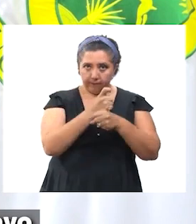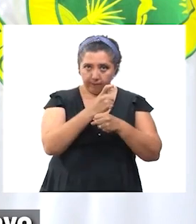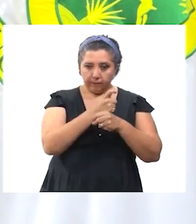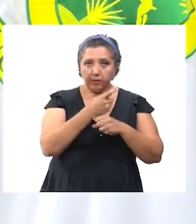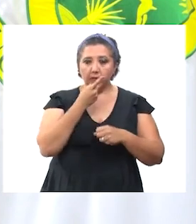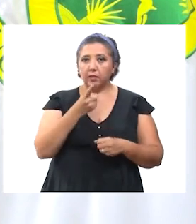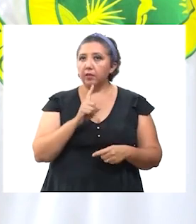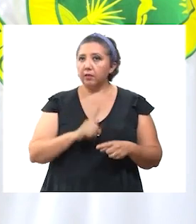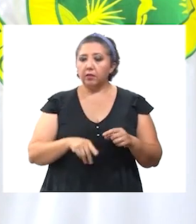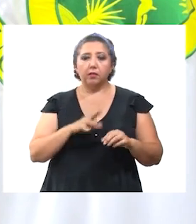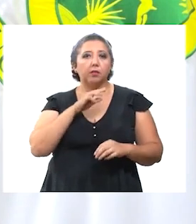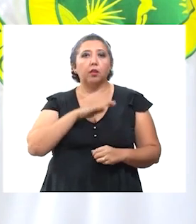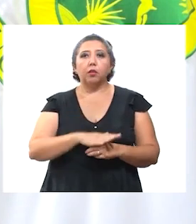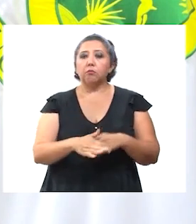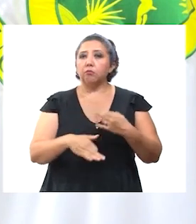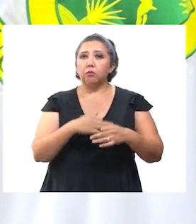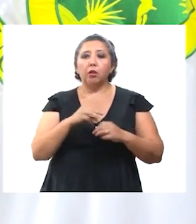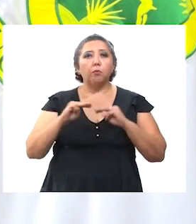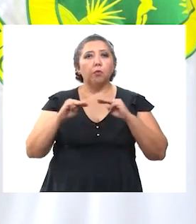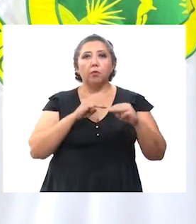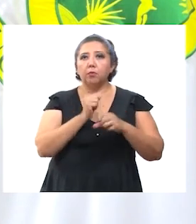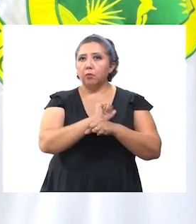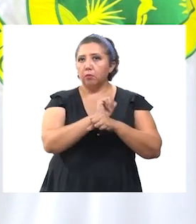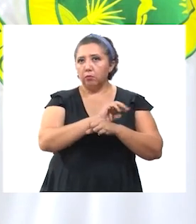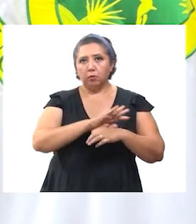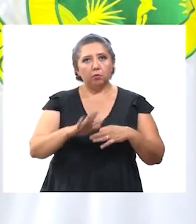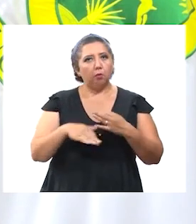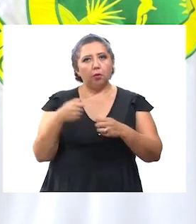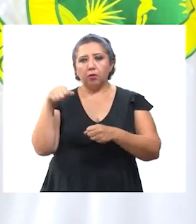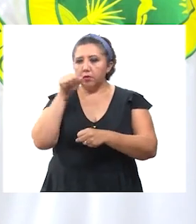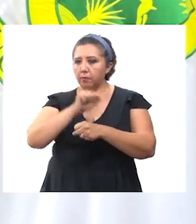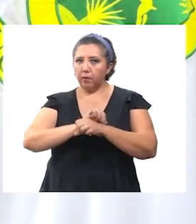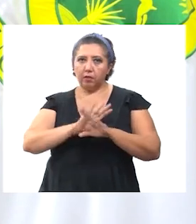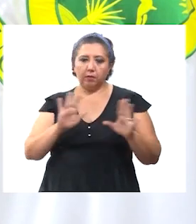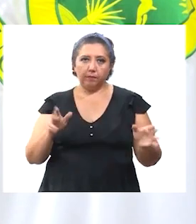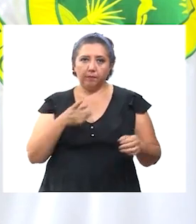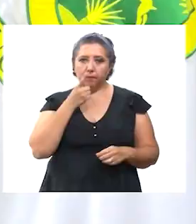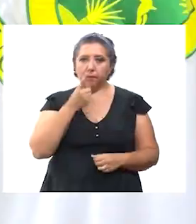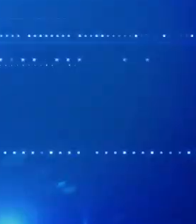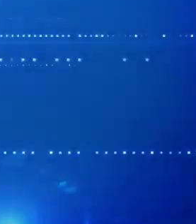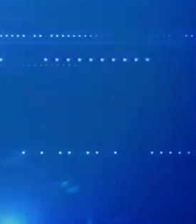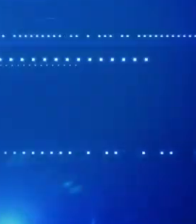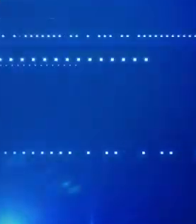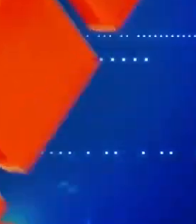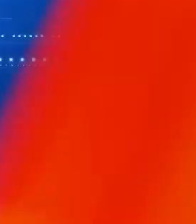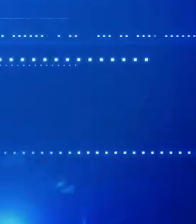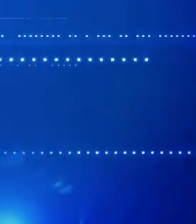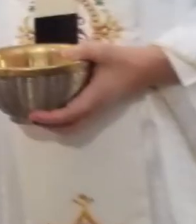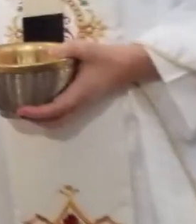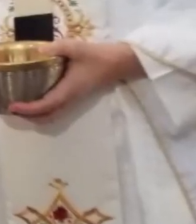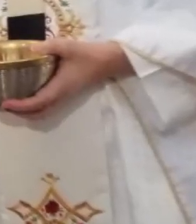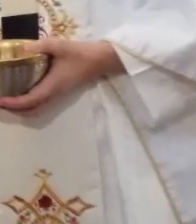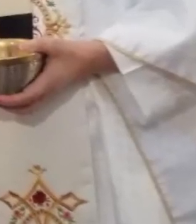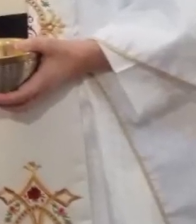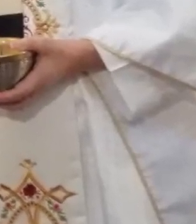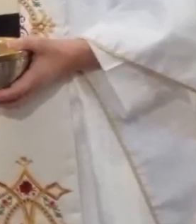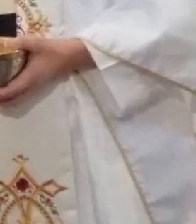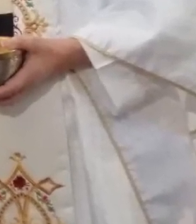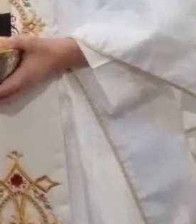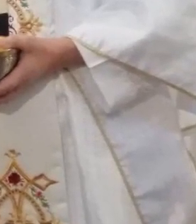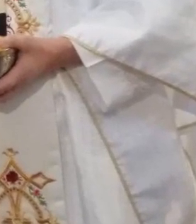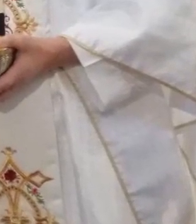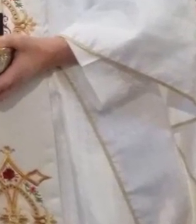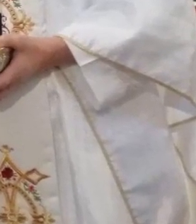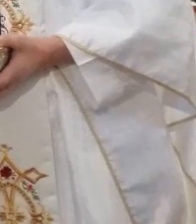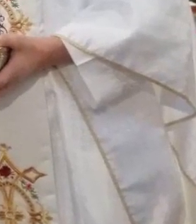vehicular fue dada a conocer por mauricio vila y entrará en vigor el próximo jueves 13 de mayo es una buena